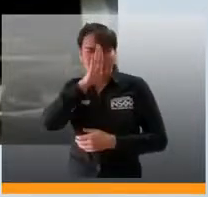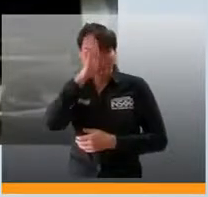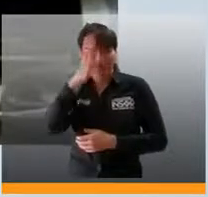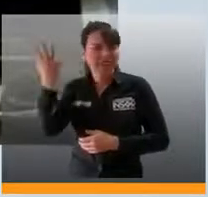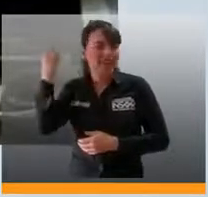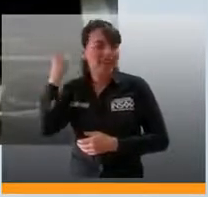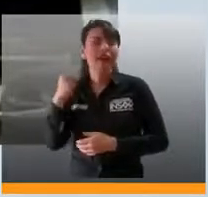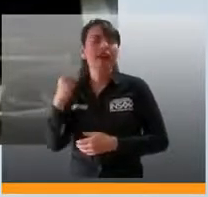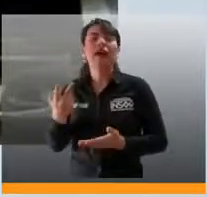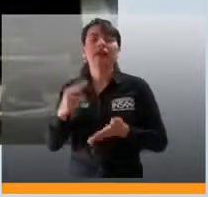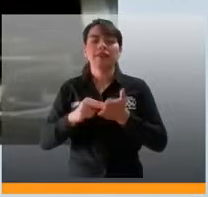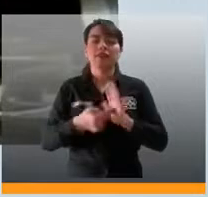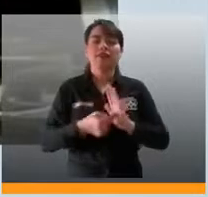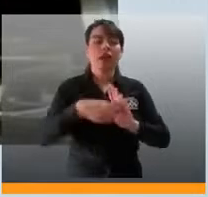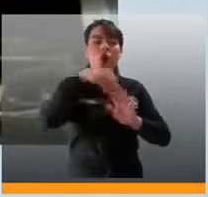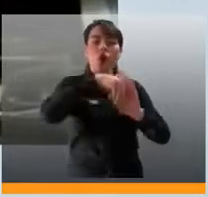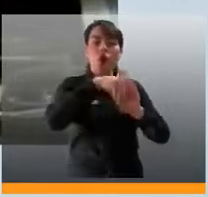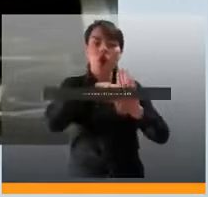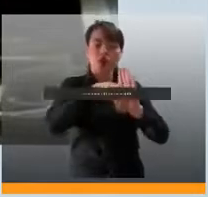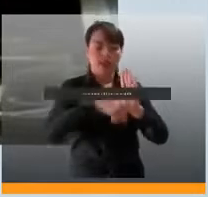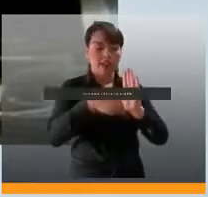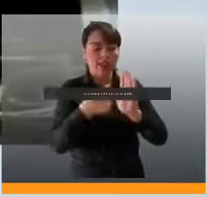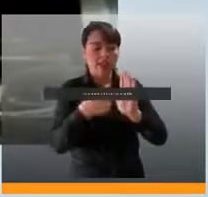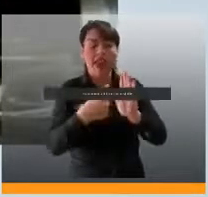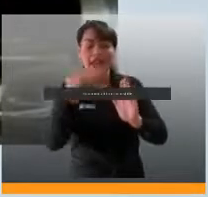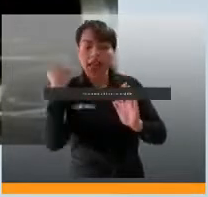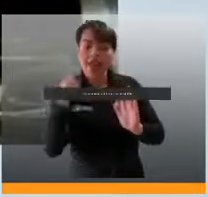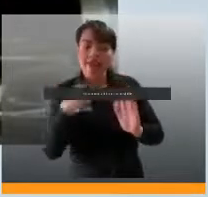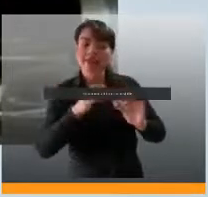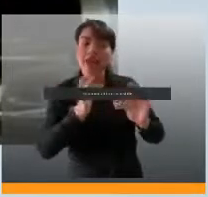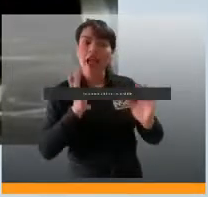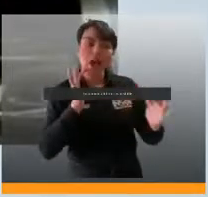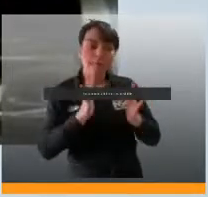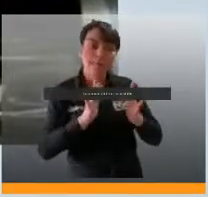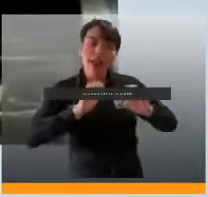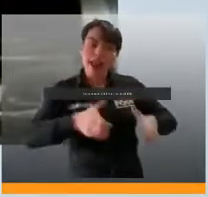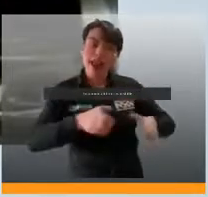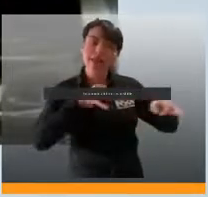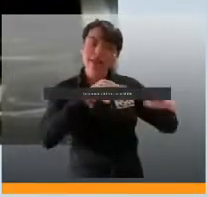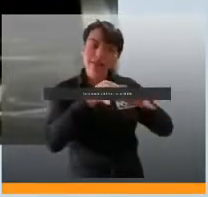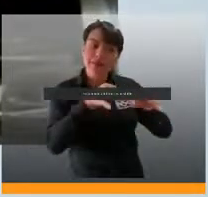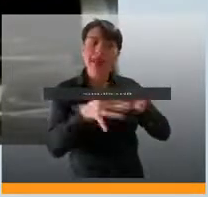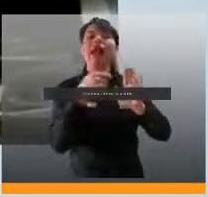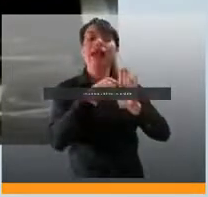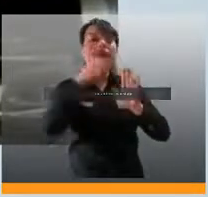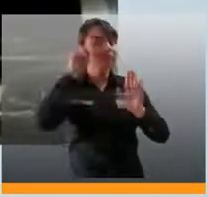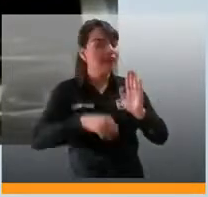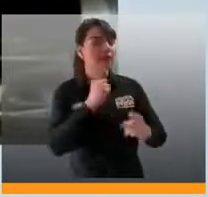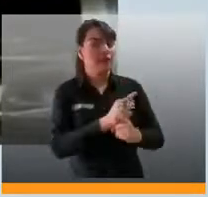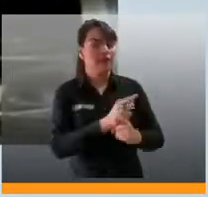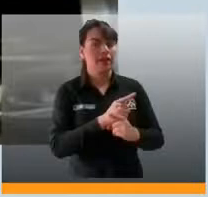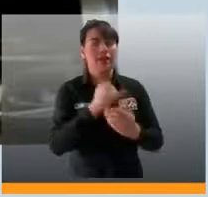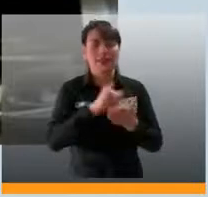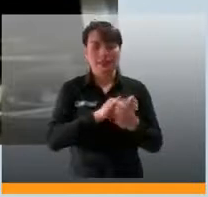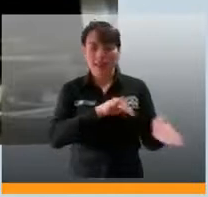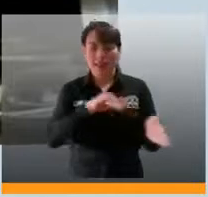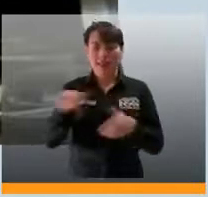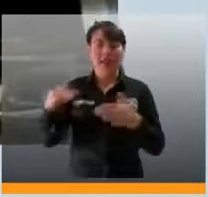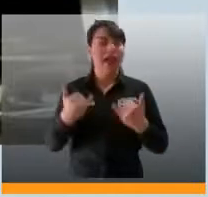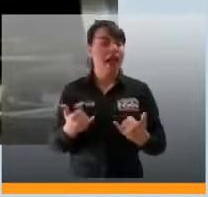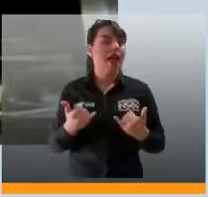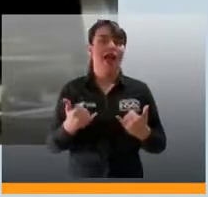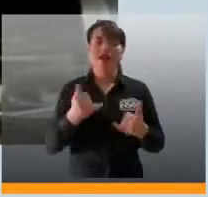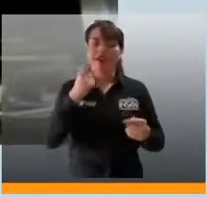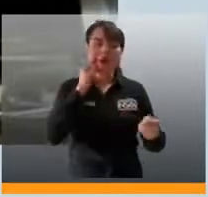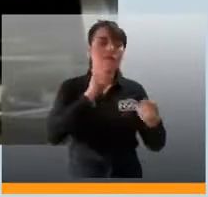de los contenidos enseñados en el aula de clase. Hoy en día, si queremos enfocar todo hacia los resultados de